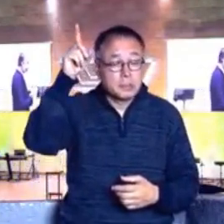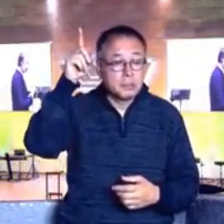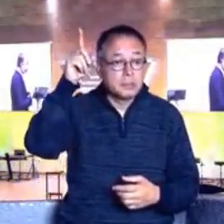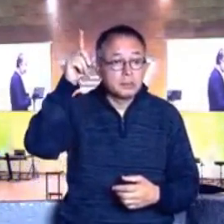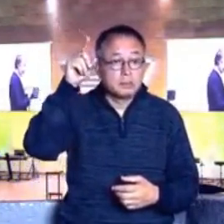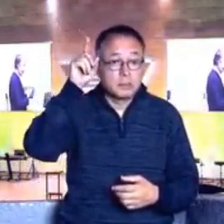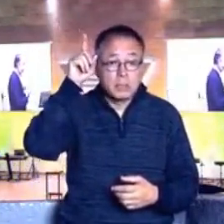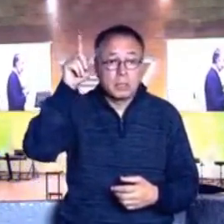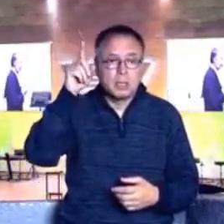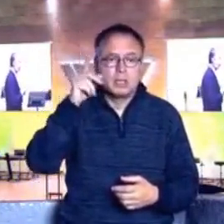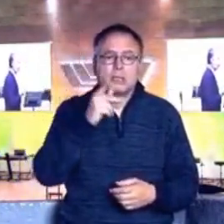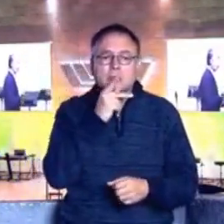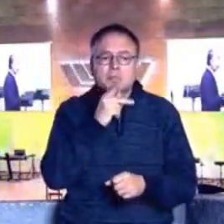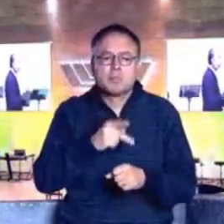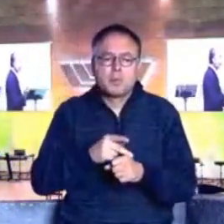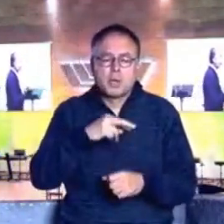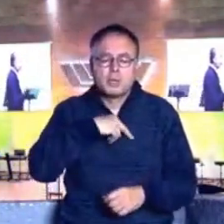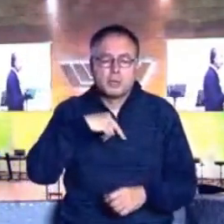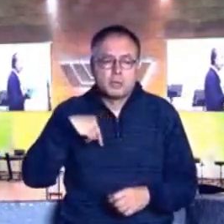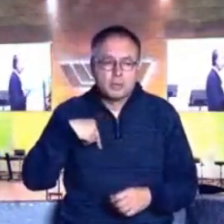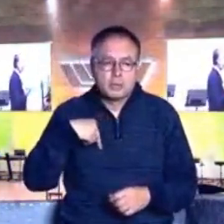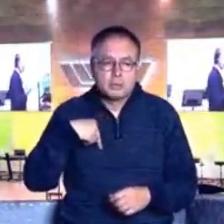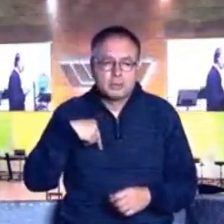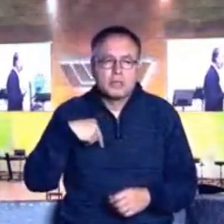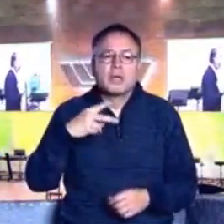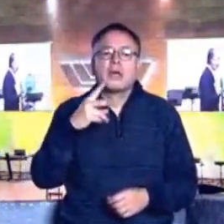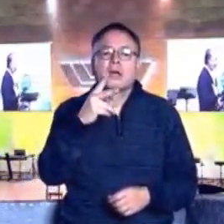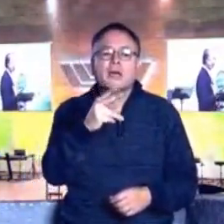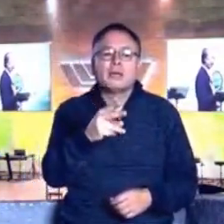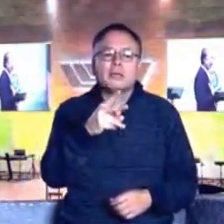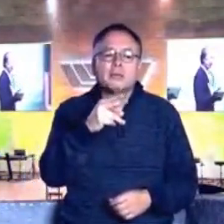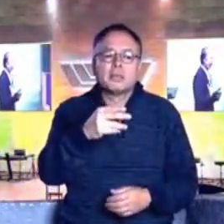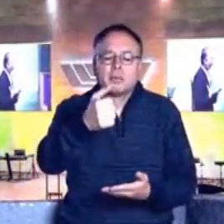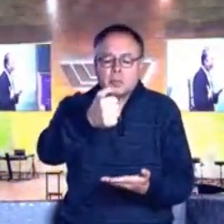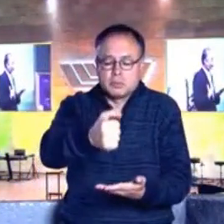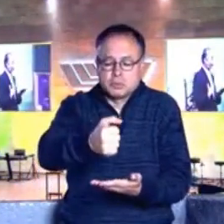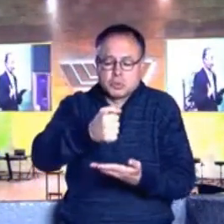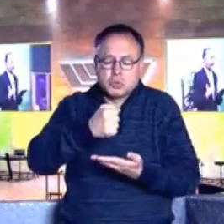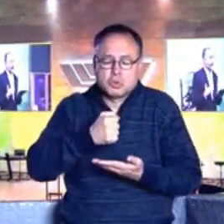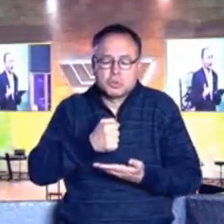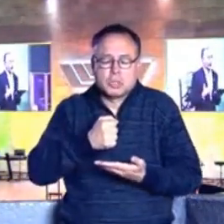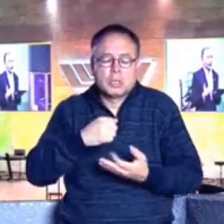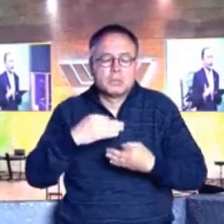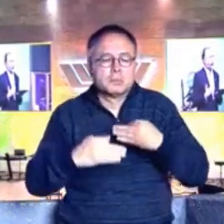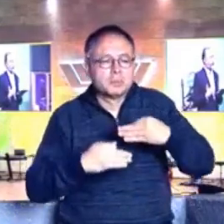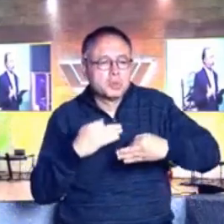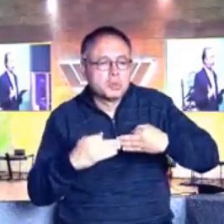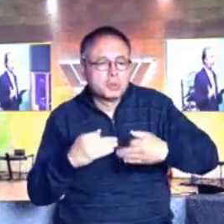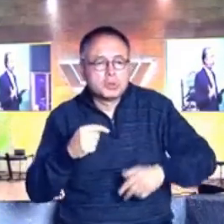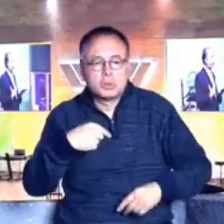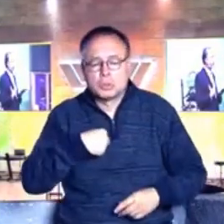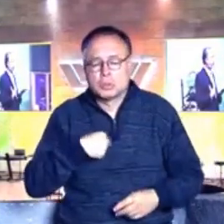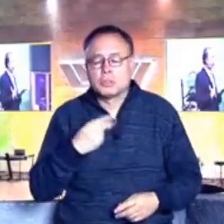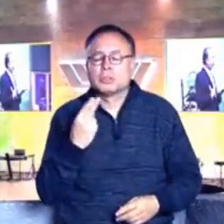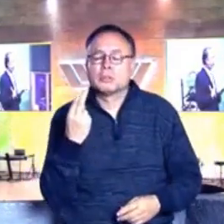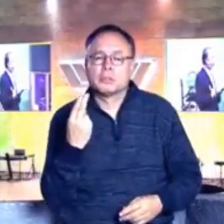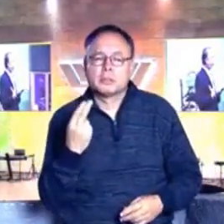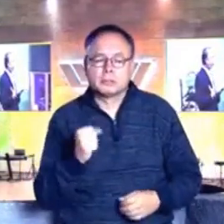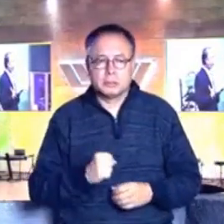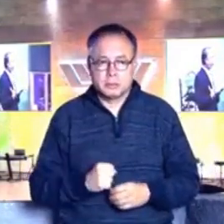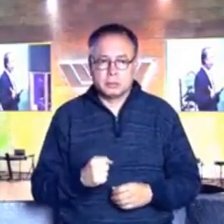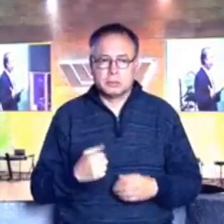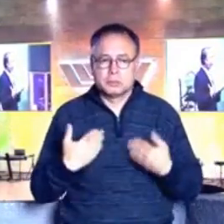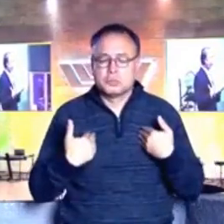sí pero mi padre me provee de todo lo que necesito Cuántos tienen la plena confianza que nuestro